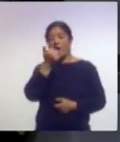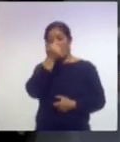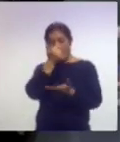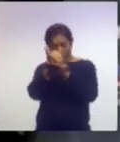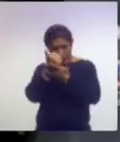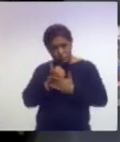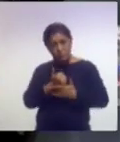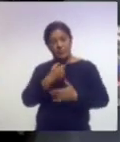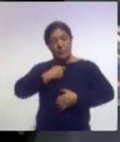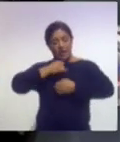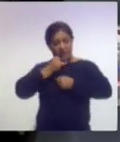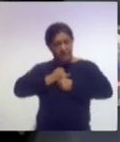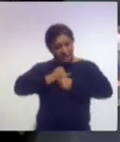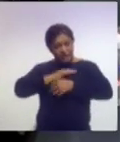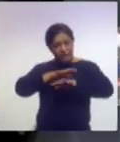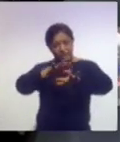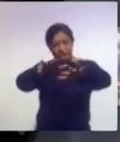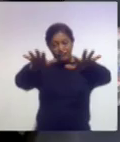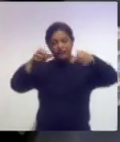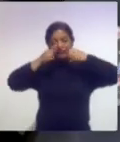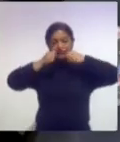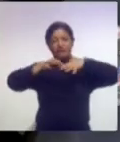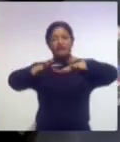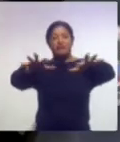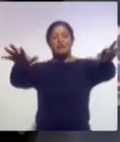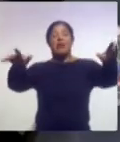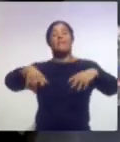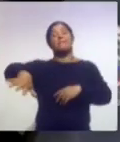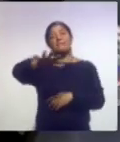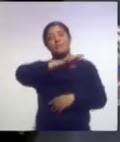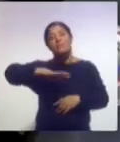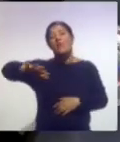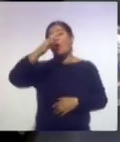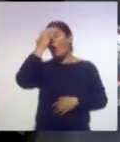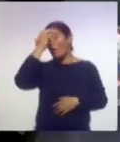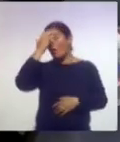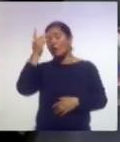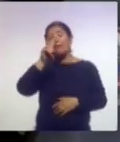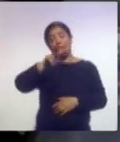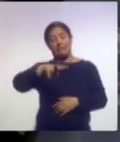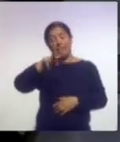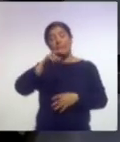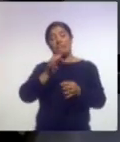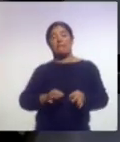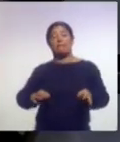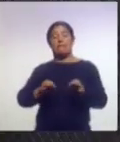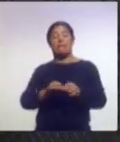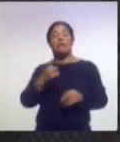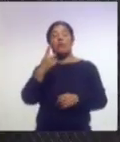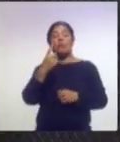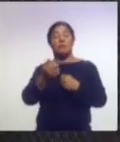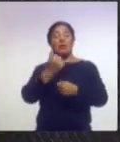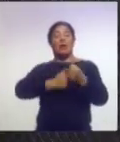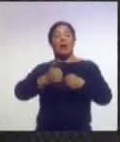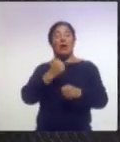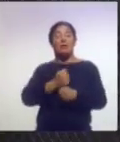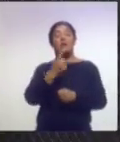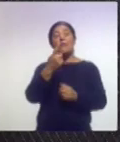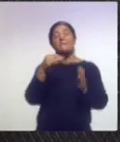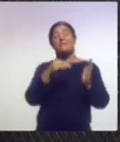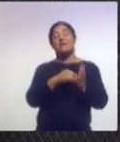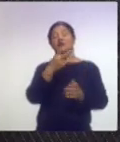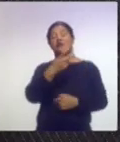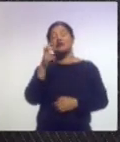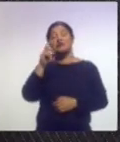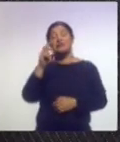convocatoria para que los periodistas se animen. De verdad, es bien importante. Claro. El año pasado recibimos 1,230 trabajos y yo